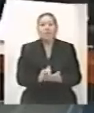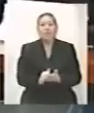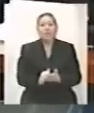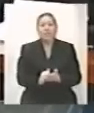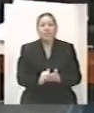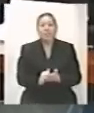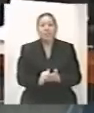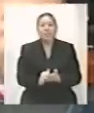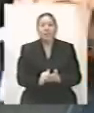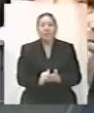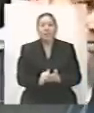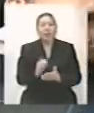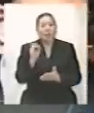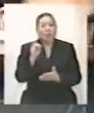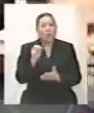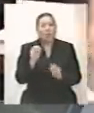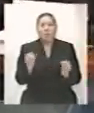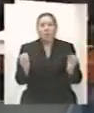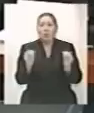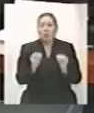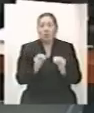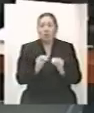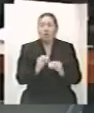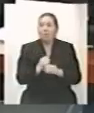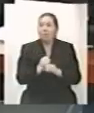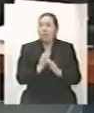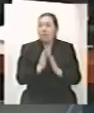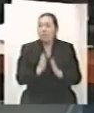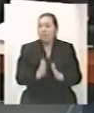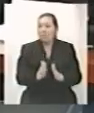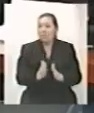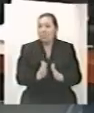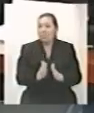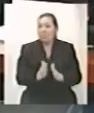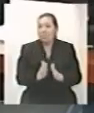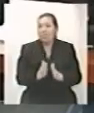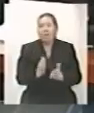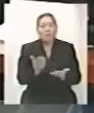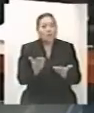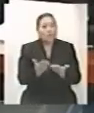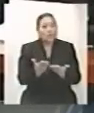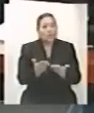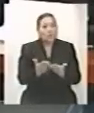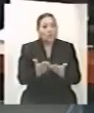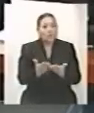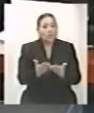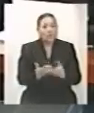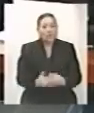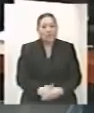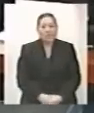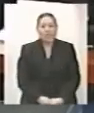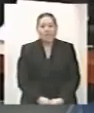para opiniones conjuntas o formaciones que son formaciones académicas.